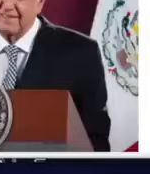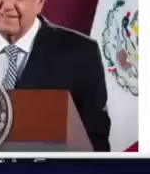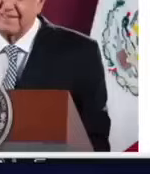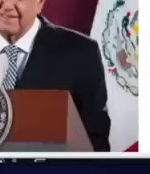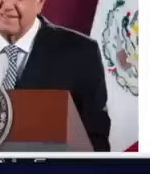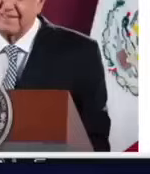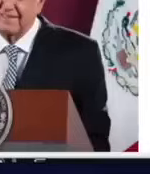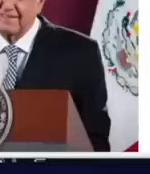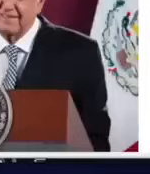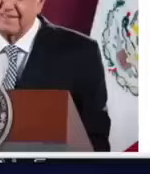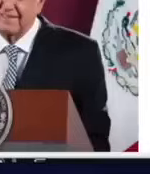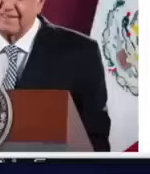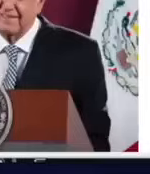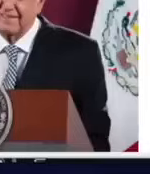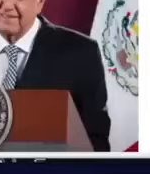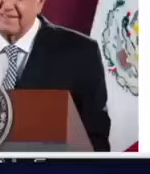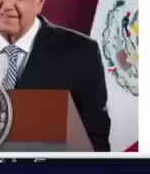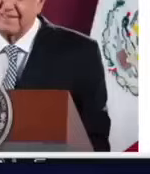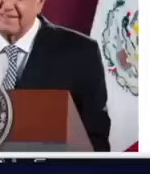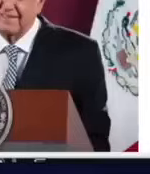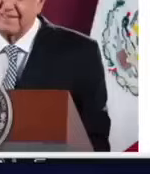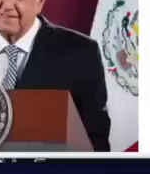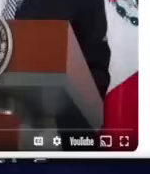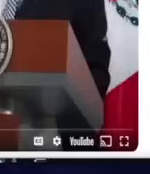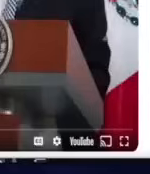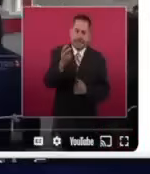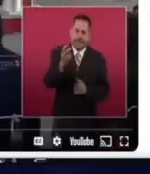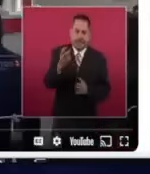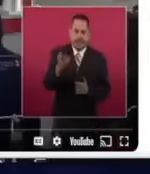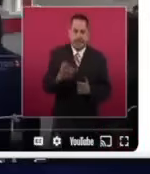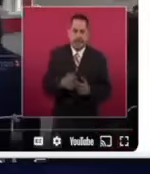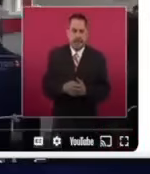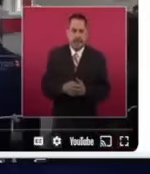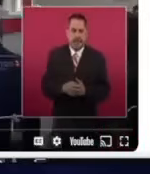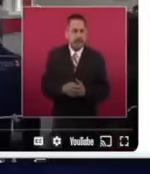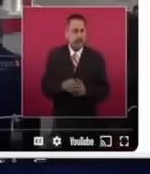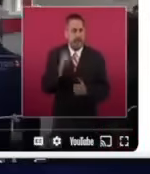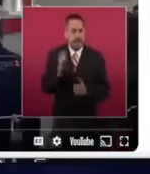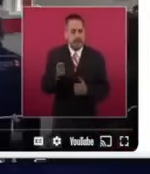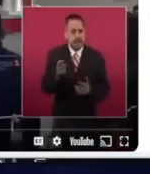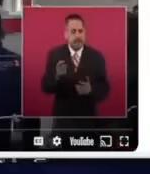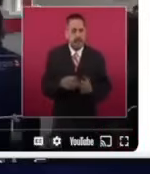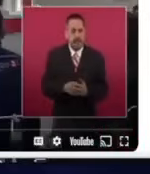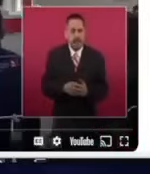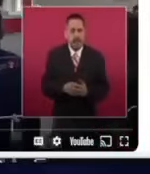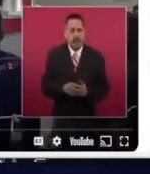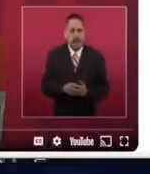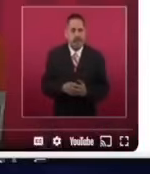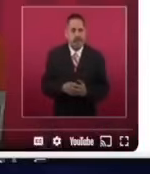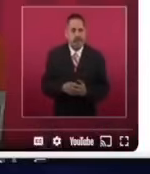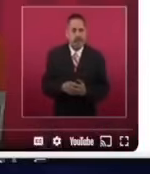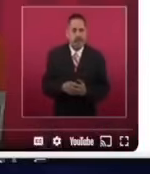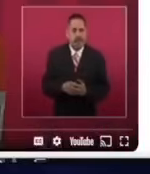parte con respecto a la paz hay que